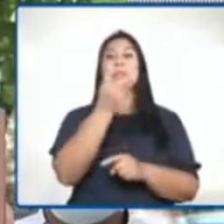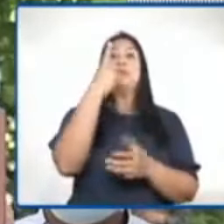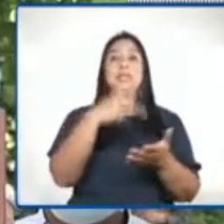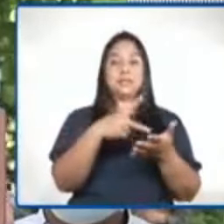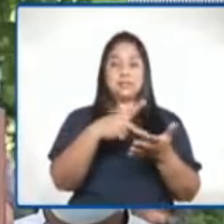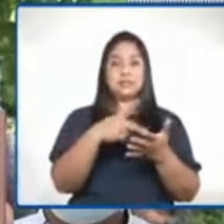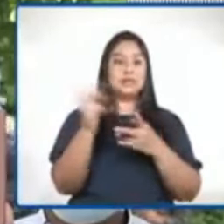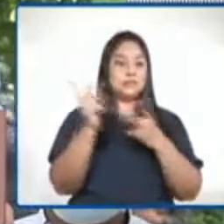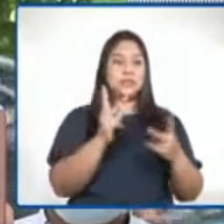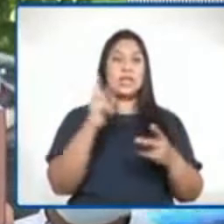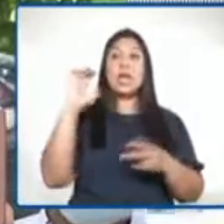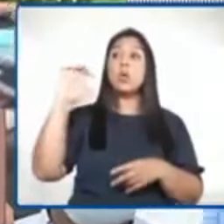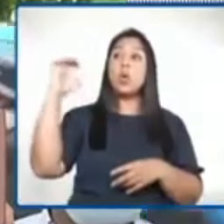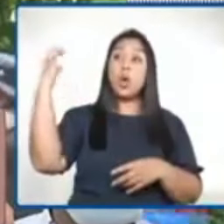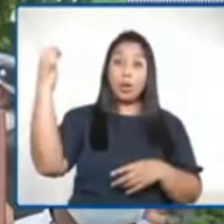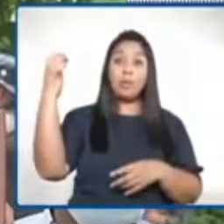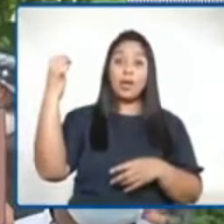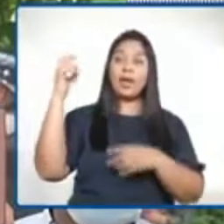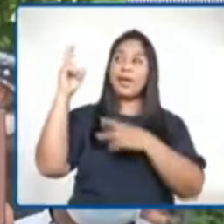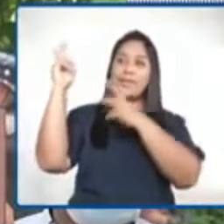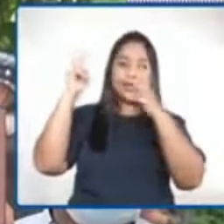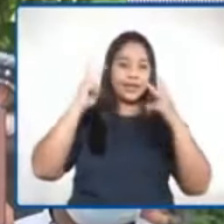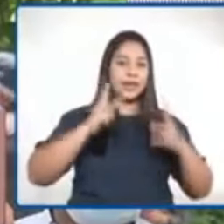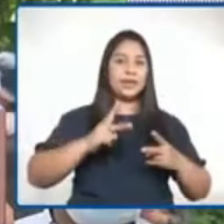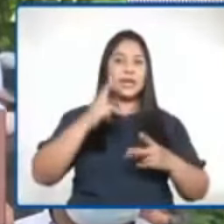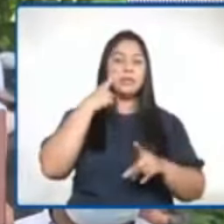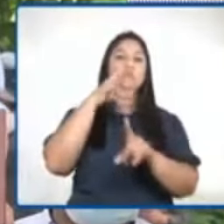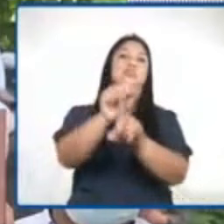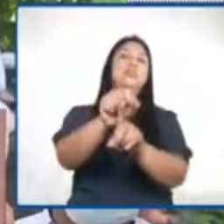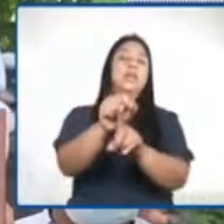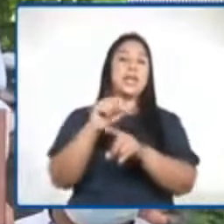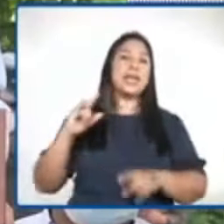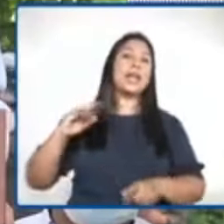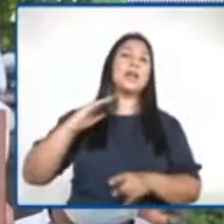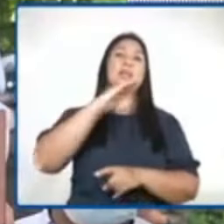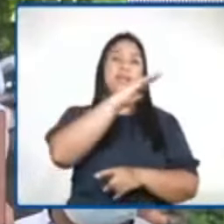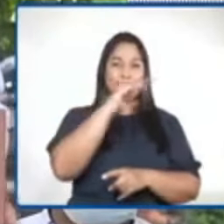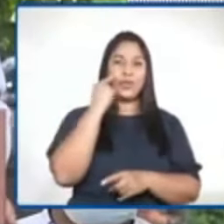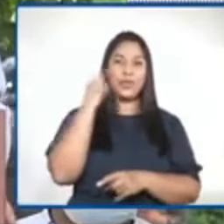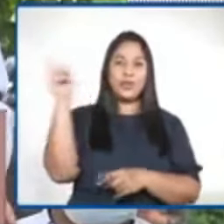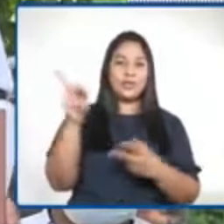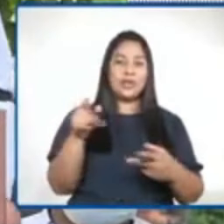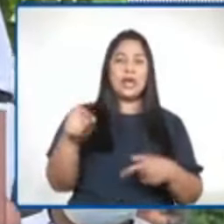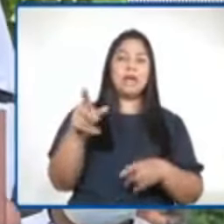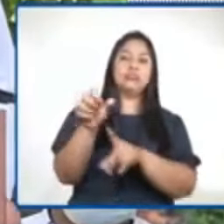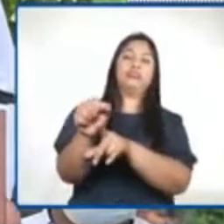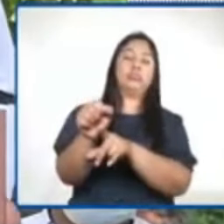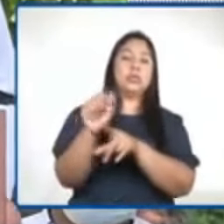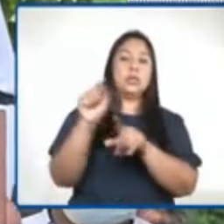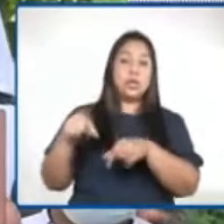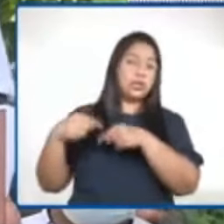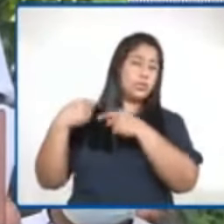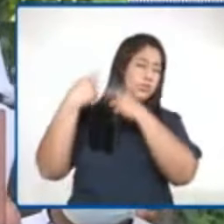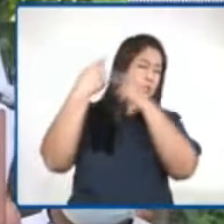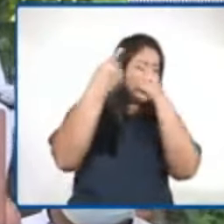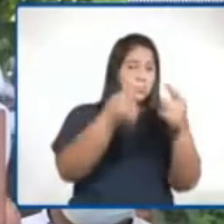estaba entrando de Europa, que se había logrado detectar en el aeropuerto. Desde ese entonces para acá, hemos trabajado con